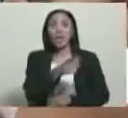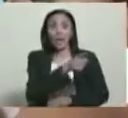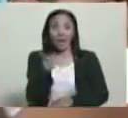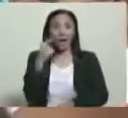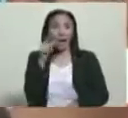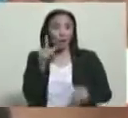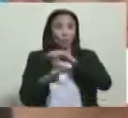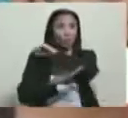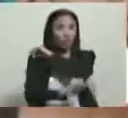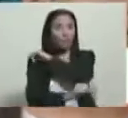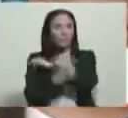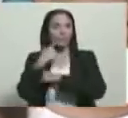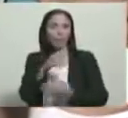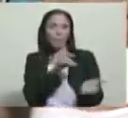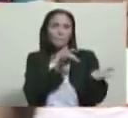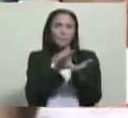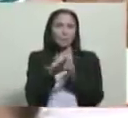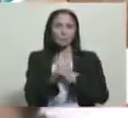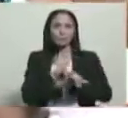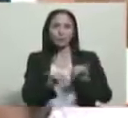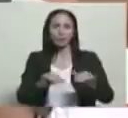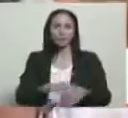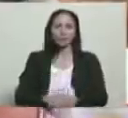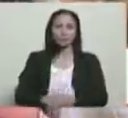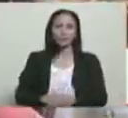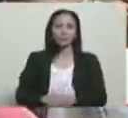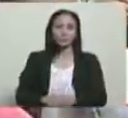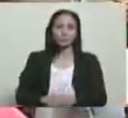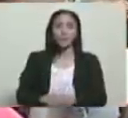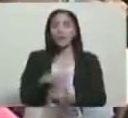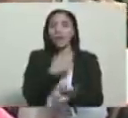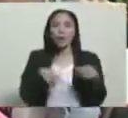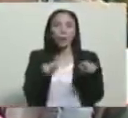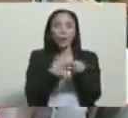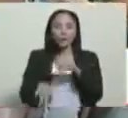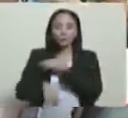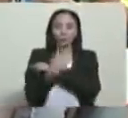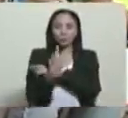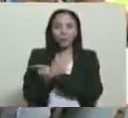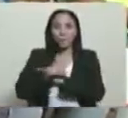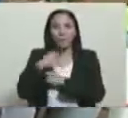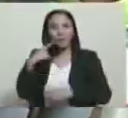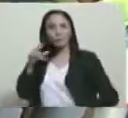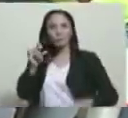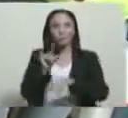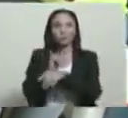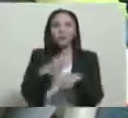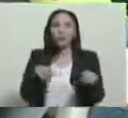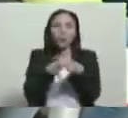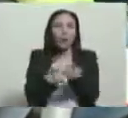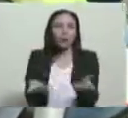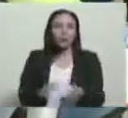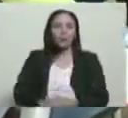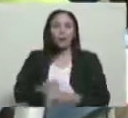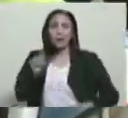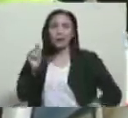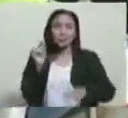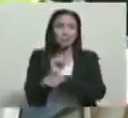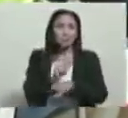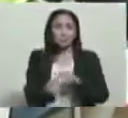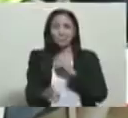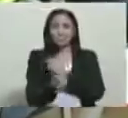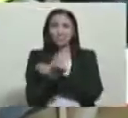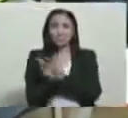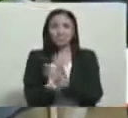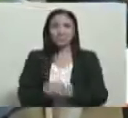burócrata, pocoto le da tremendo golpe a uno. Porque quien golpea al pueblo me golpea a mí. Quien no oye al pueblo no me oye